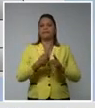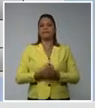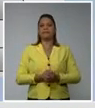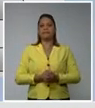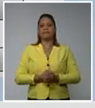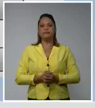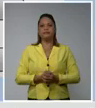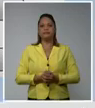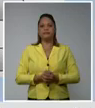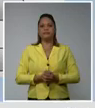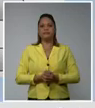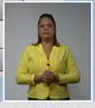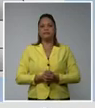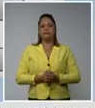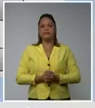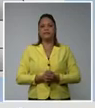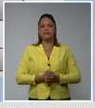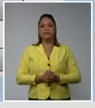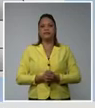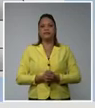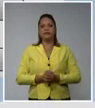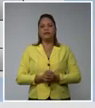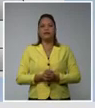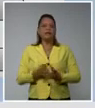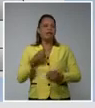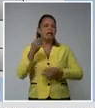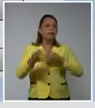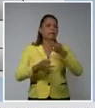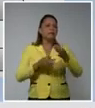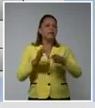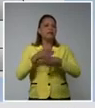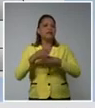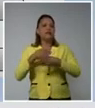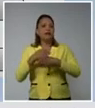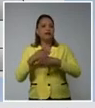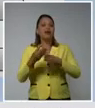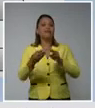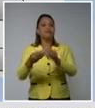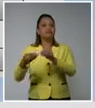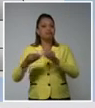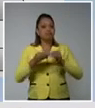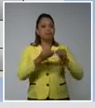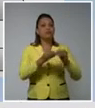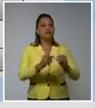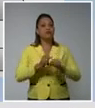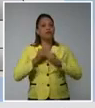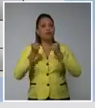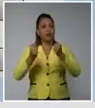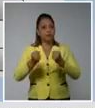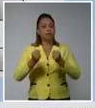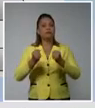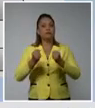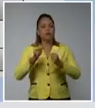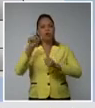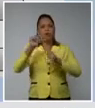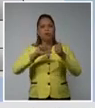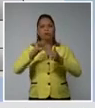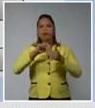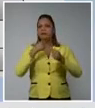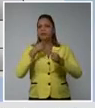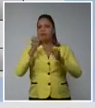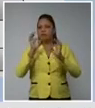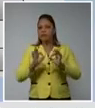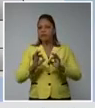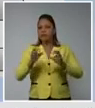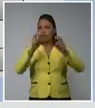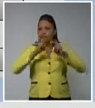Esta positividad expresa la transmisión que estamos teniendo. Con este comportamiento ayer del muestreo y los